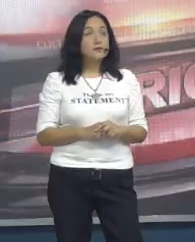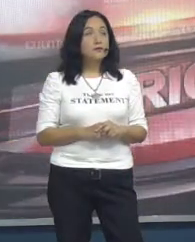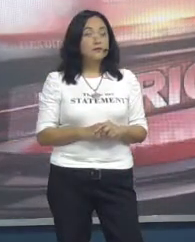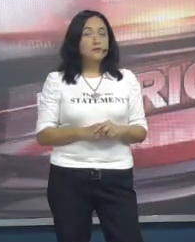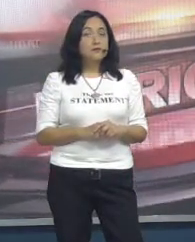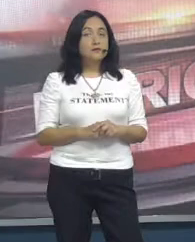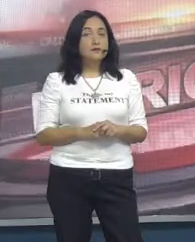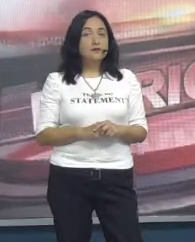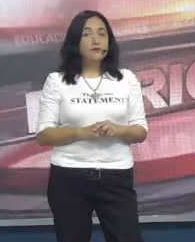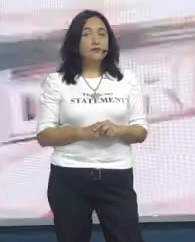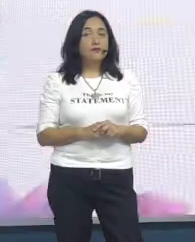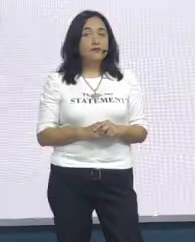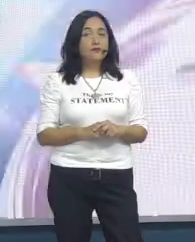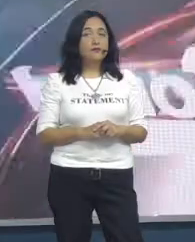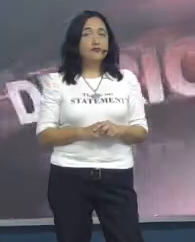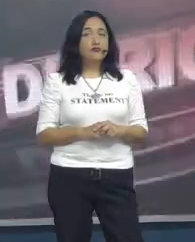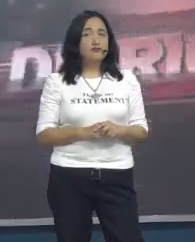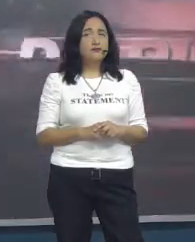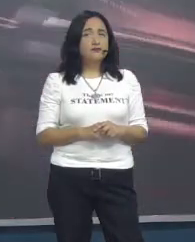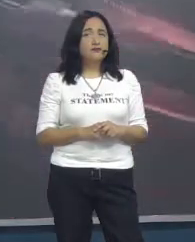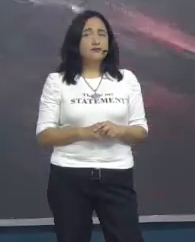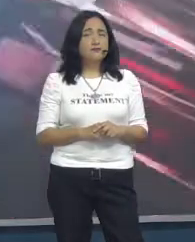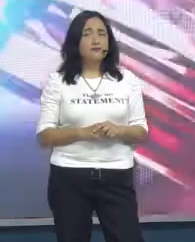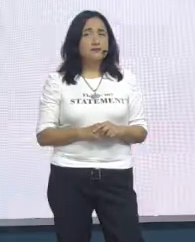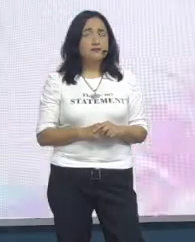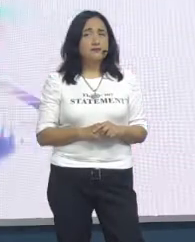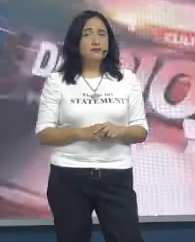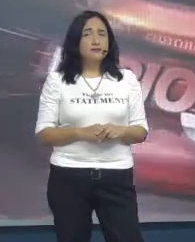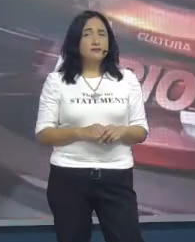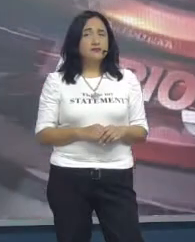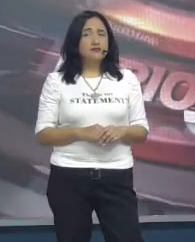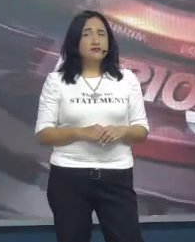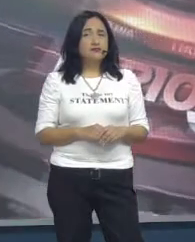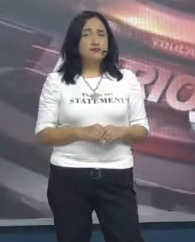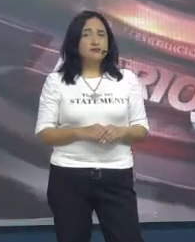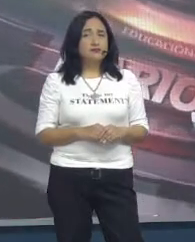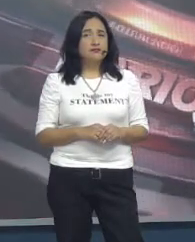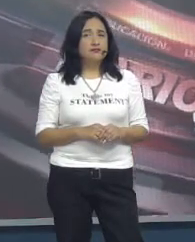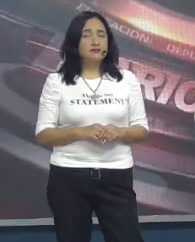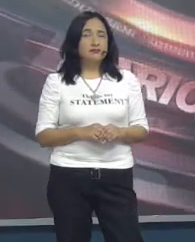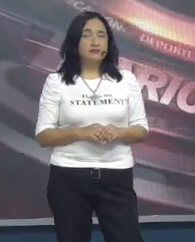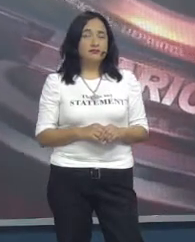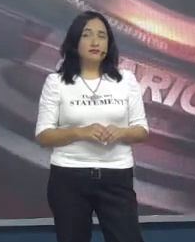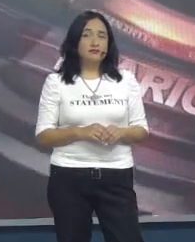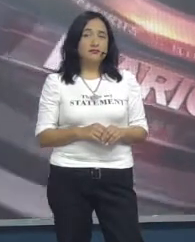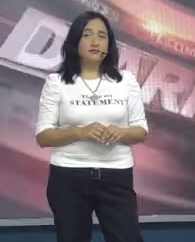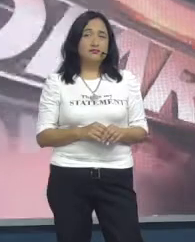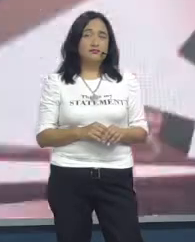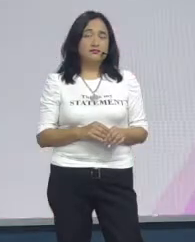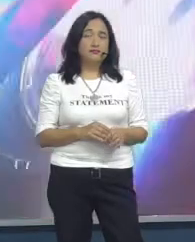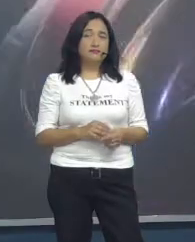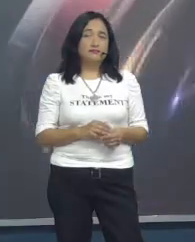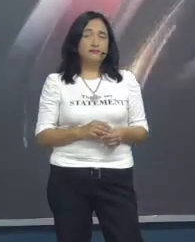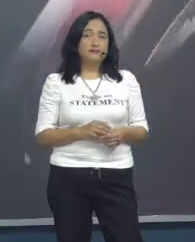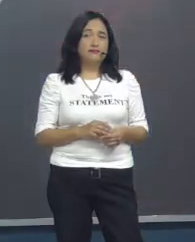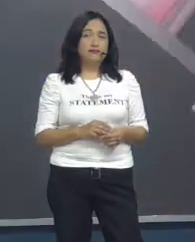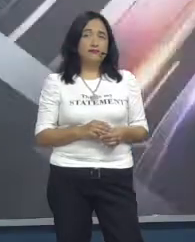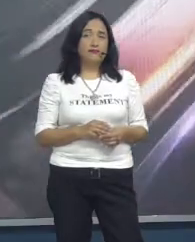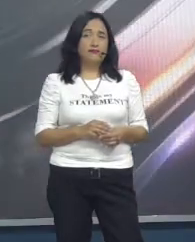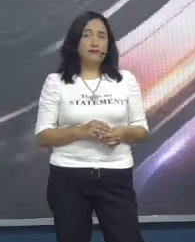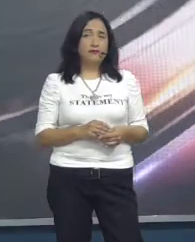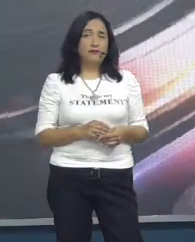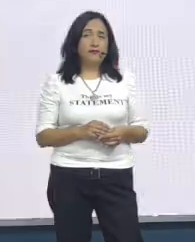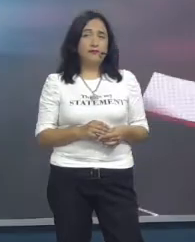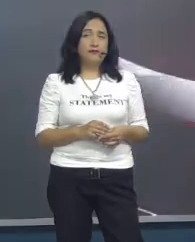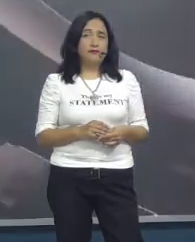se ha mantenido, ha disminuido con el tema de la pandemia? Y teníamos, antes de que